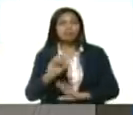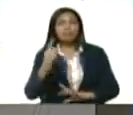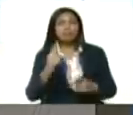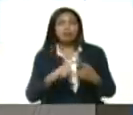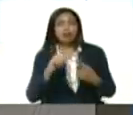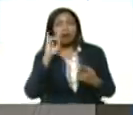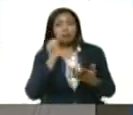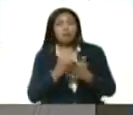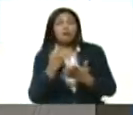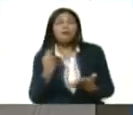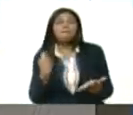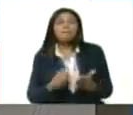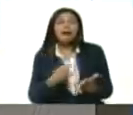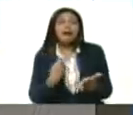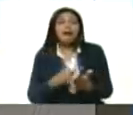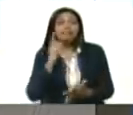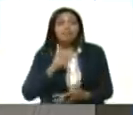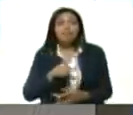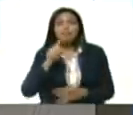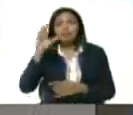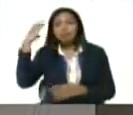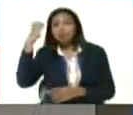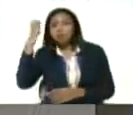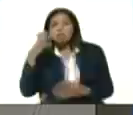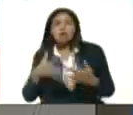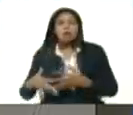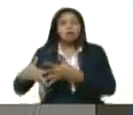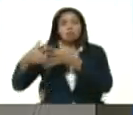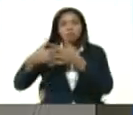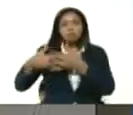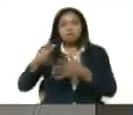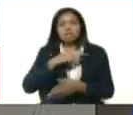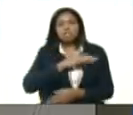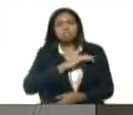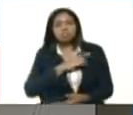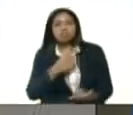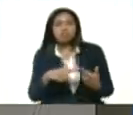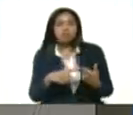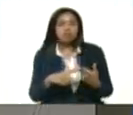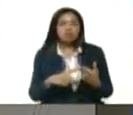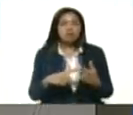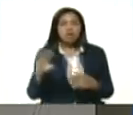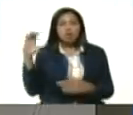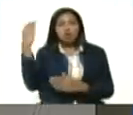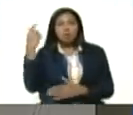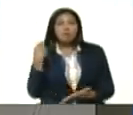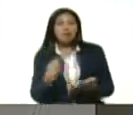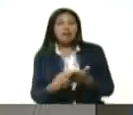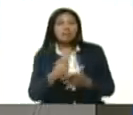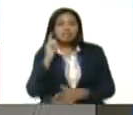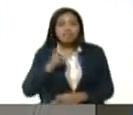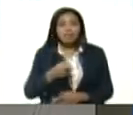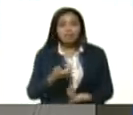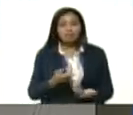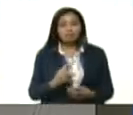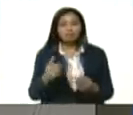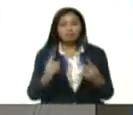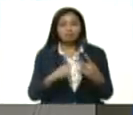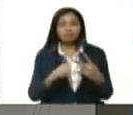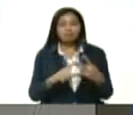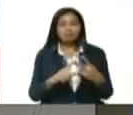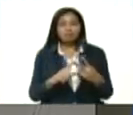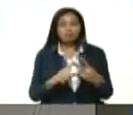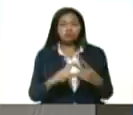se pagan. Las pruebas en Estados Unidos se pagan, las pruebas en Chile se pagan, las pruebas en Colombia se pagan. En segundo lugar, no le